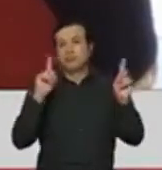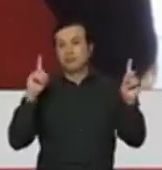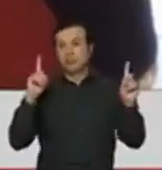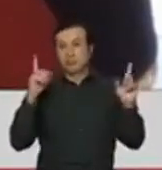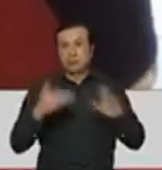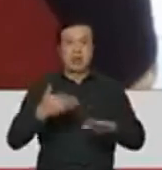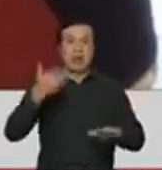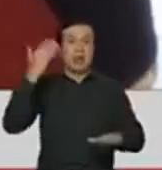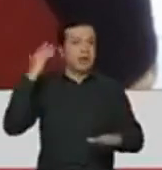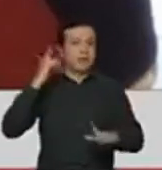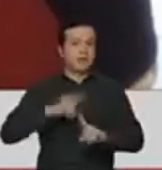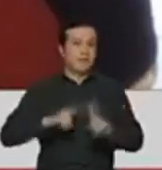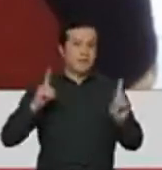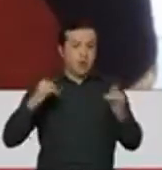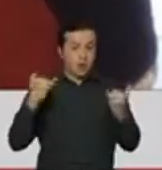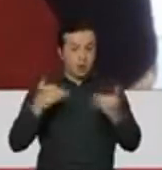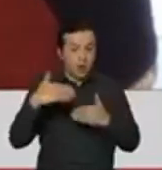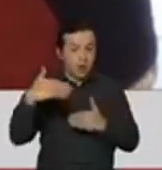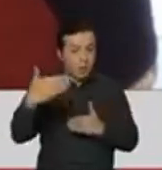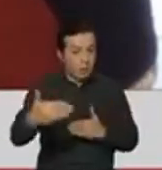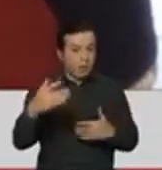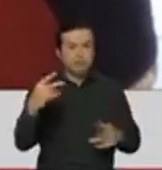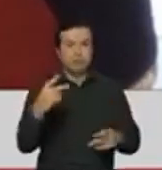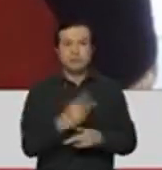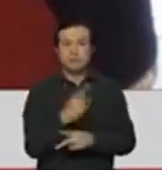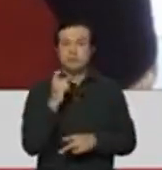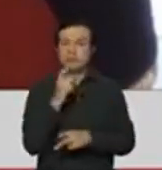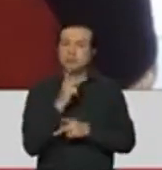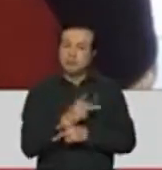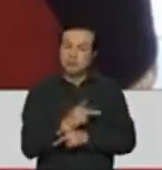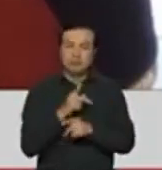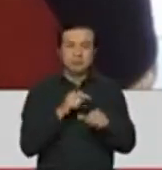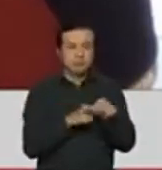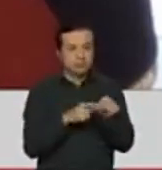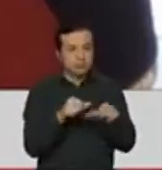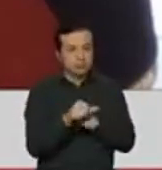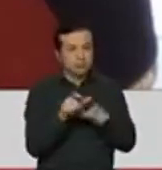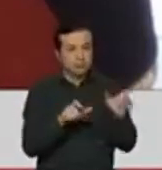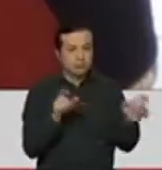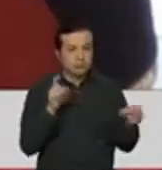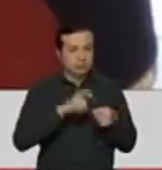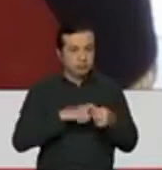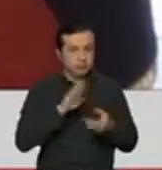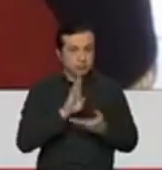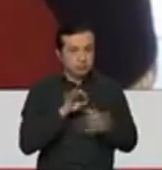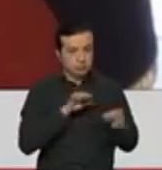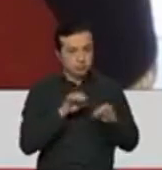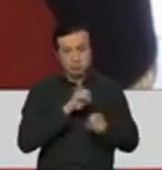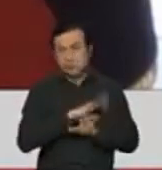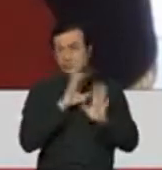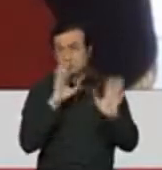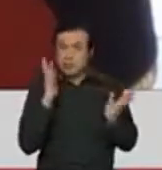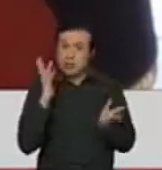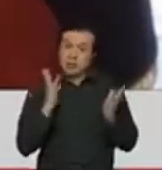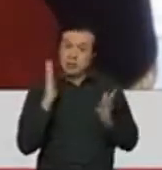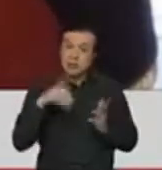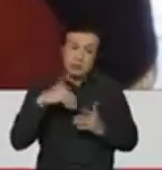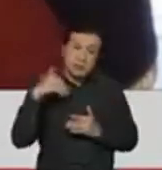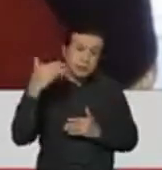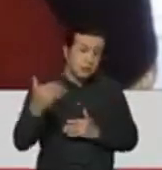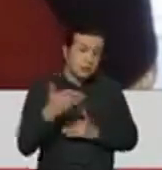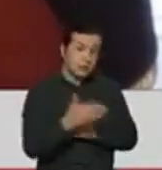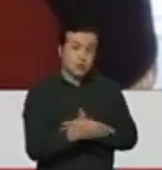época anterior. Y nosotros tenemos que ser muy cuidadosos y asesorar a nuestros afiliados que posiblemente